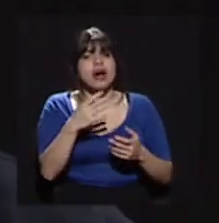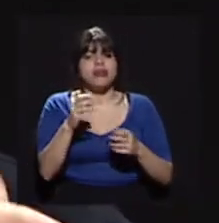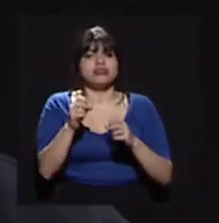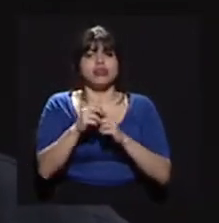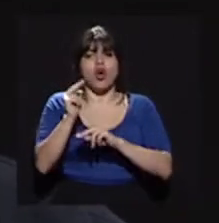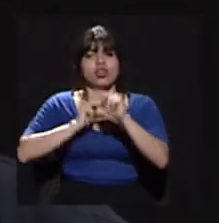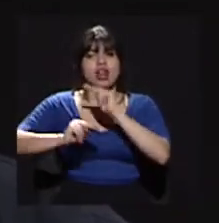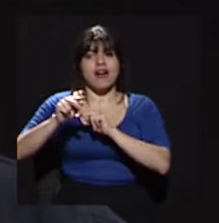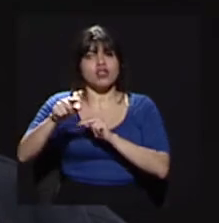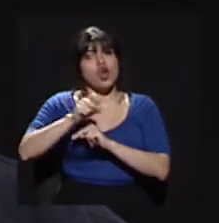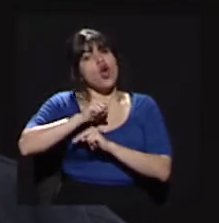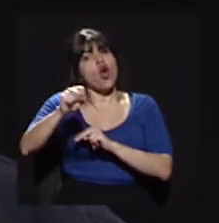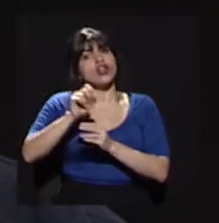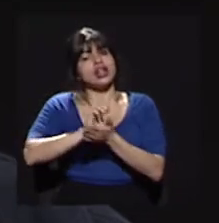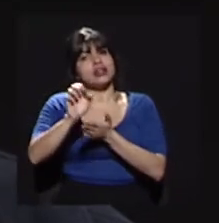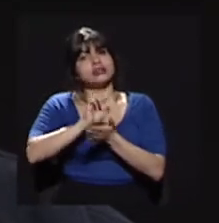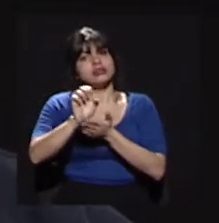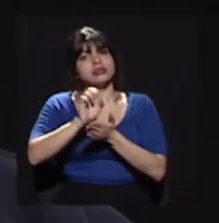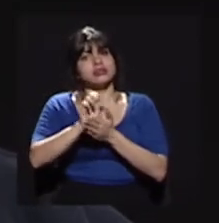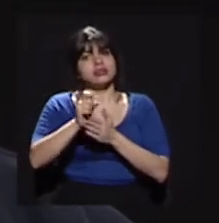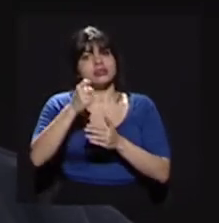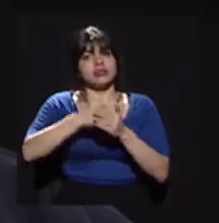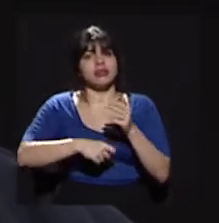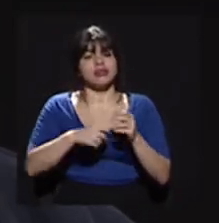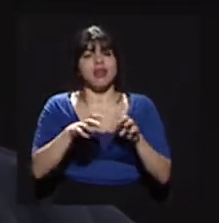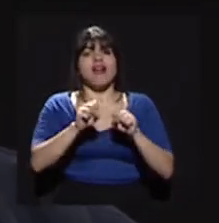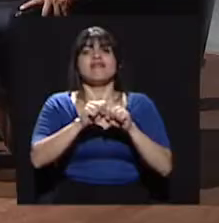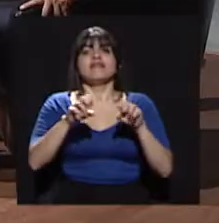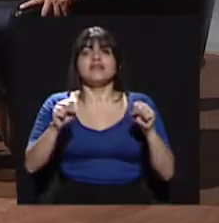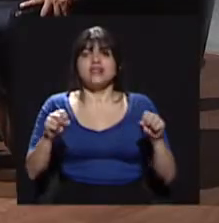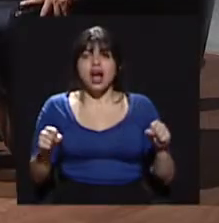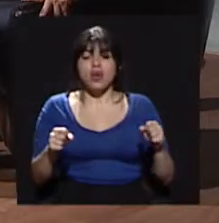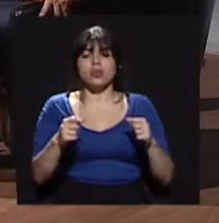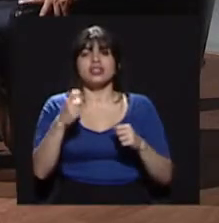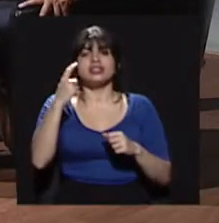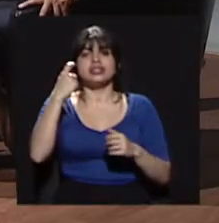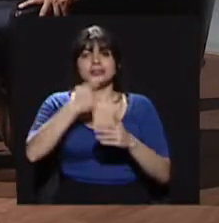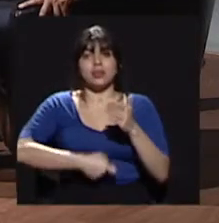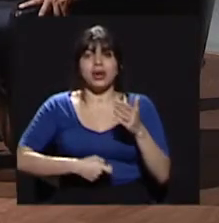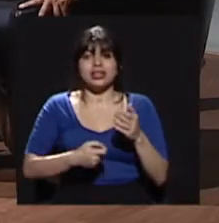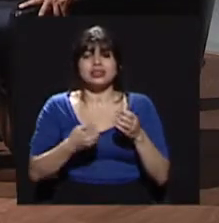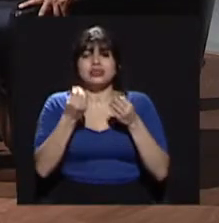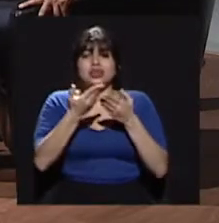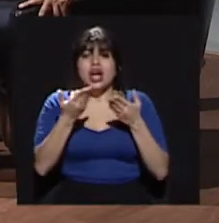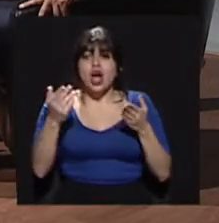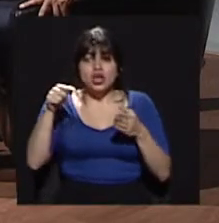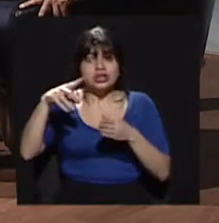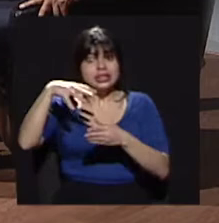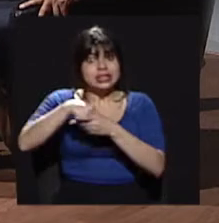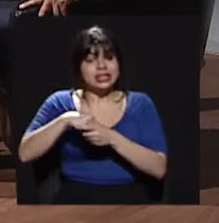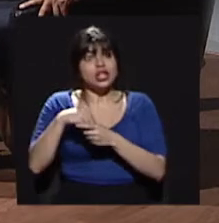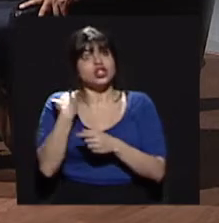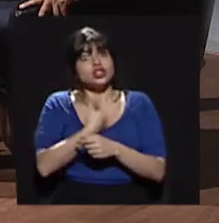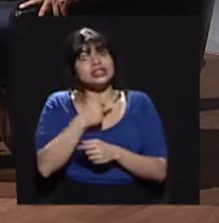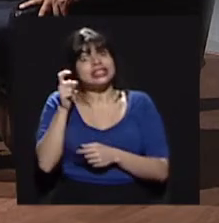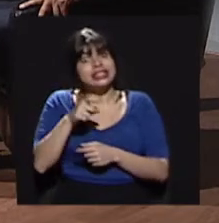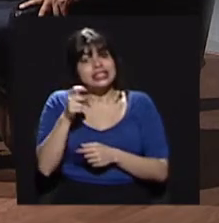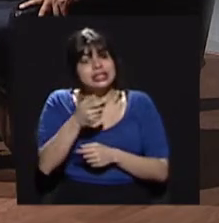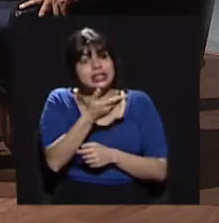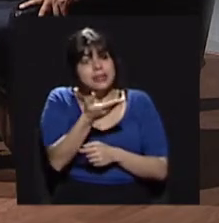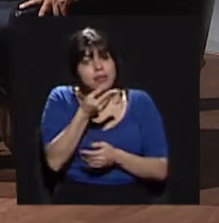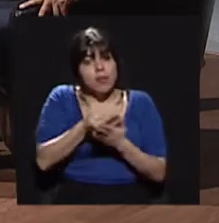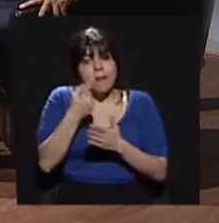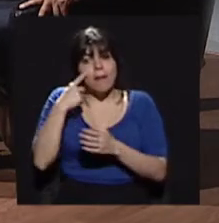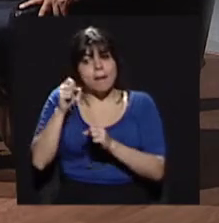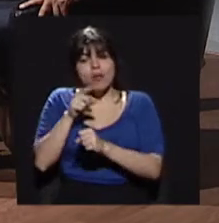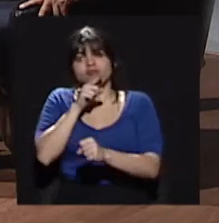de luchar en contra de la evasión fiscal el tema del fraude fiscal una serie de cosas que están ahí necesitamos esos instrumentos para